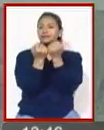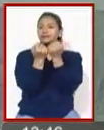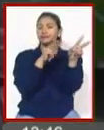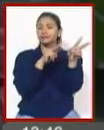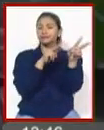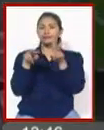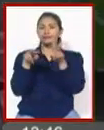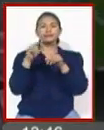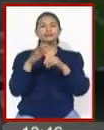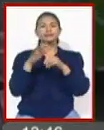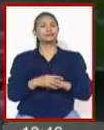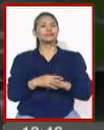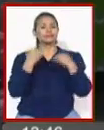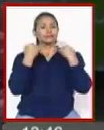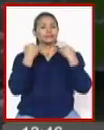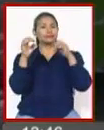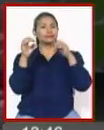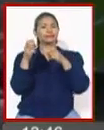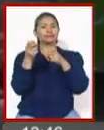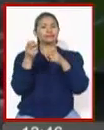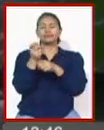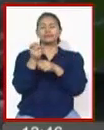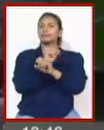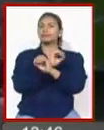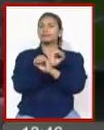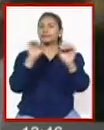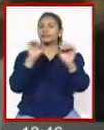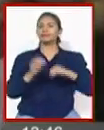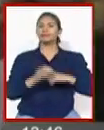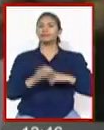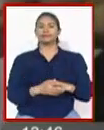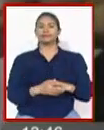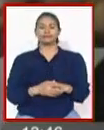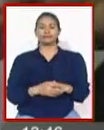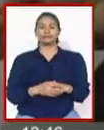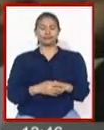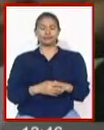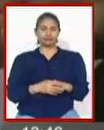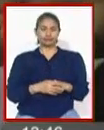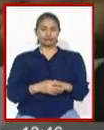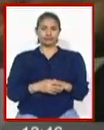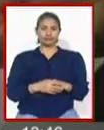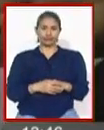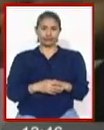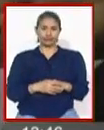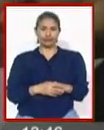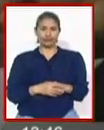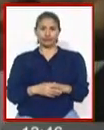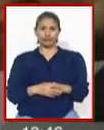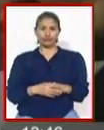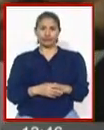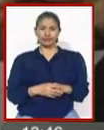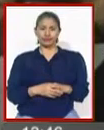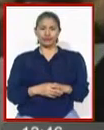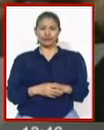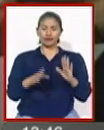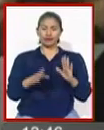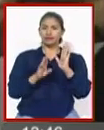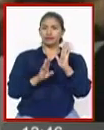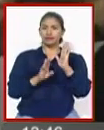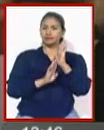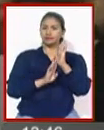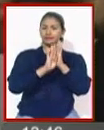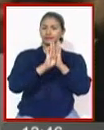de la situación, no reportaron daños. Por la profundidad en la que se desarrolló